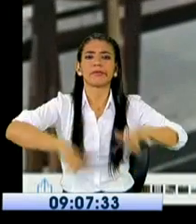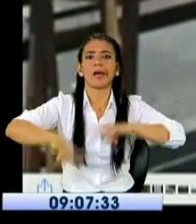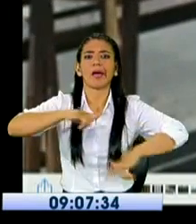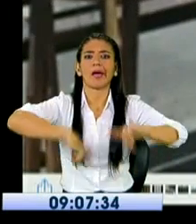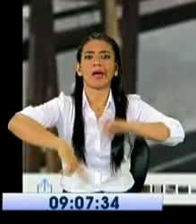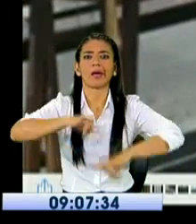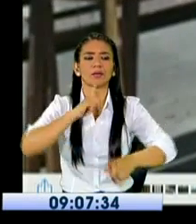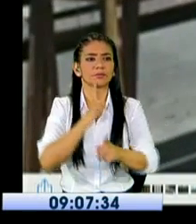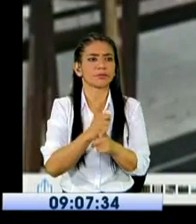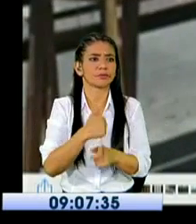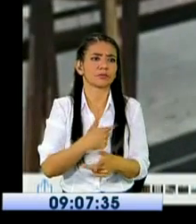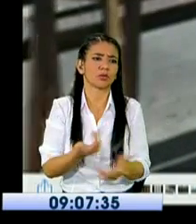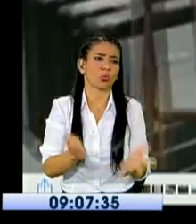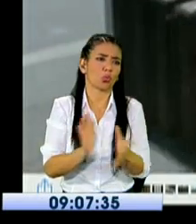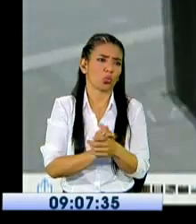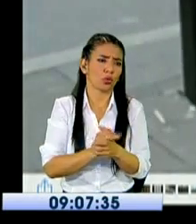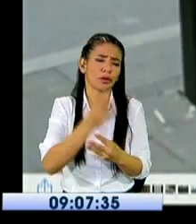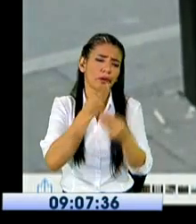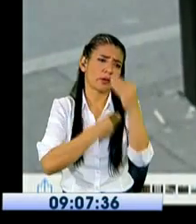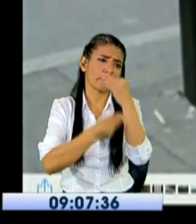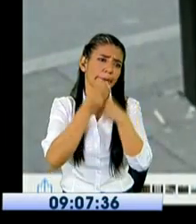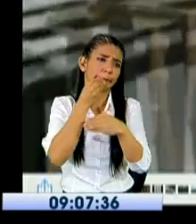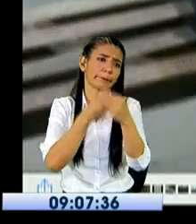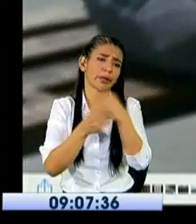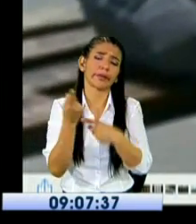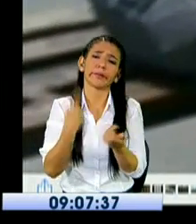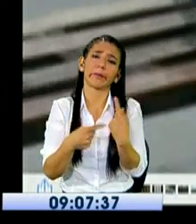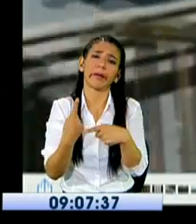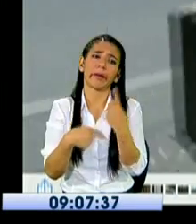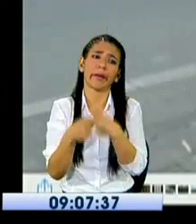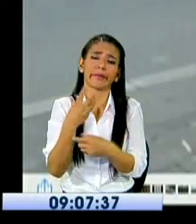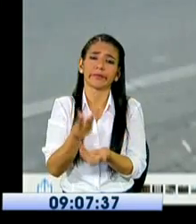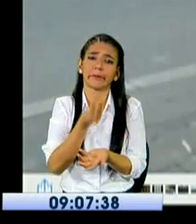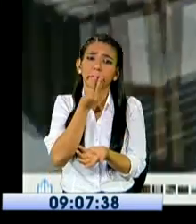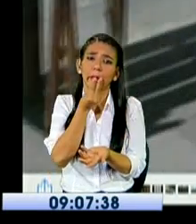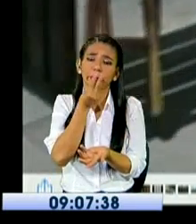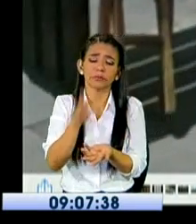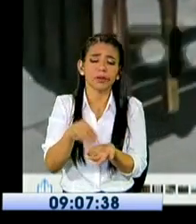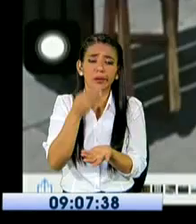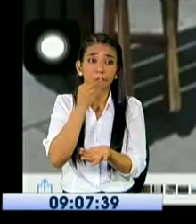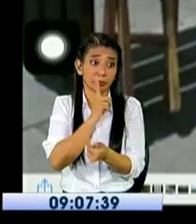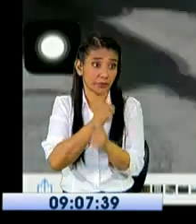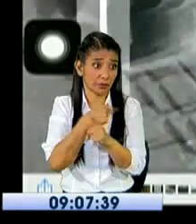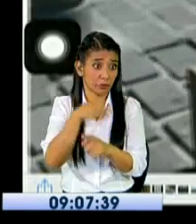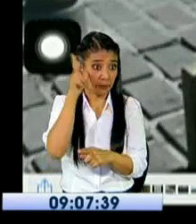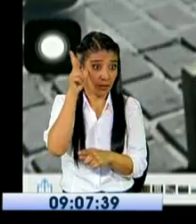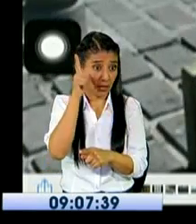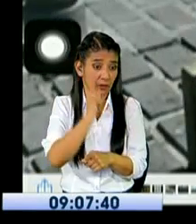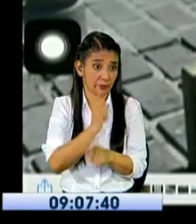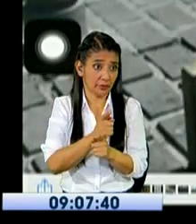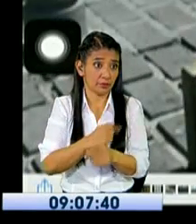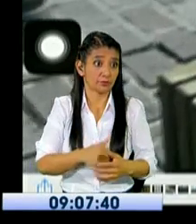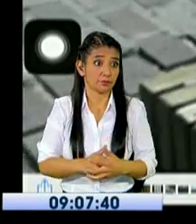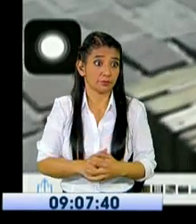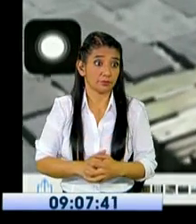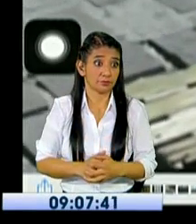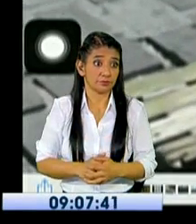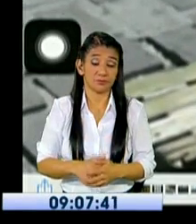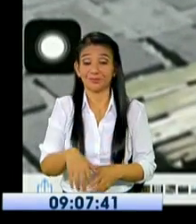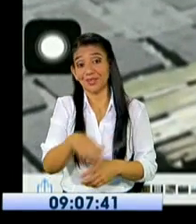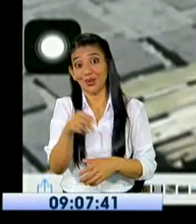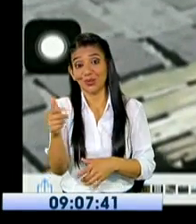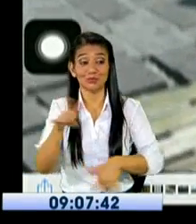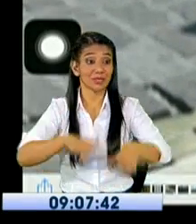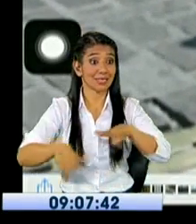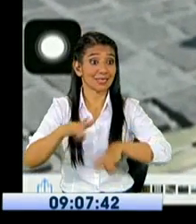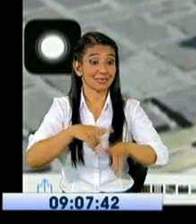está. Momitico, comiendo y vendiendo las papitas. Ahí está. ¿No me creen? Miren, ahí está. Otrites.